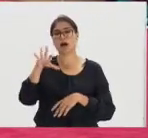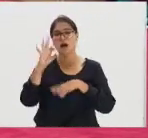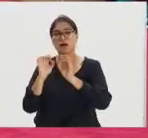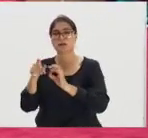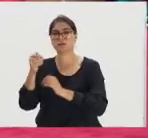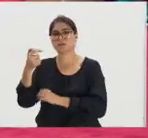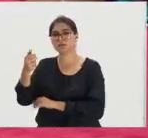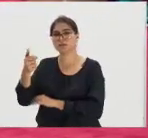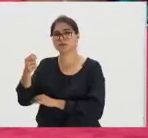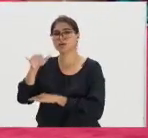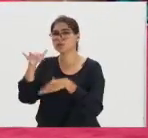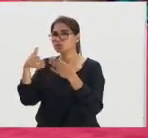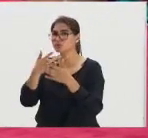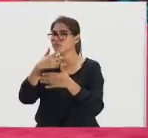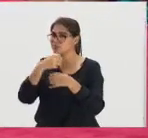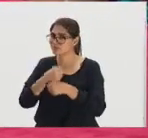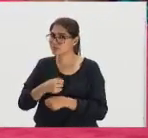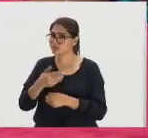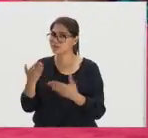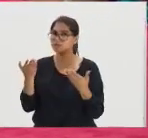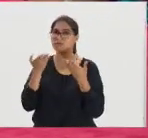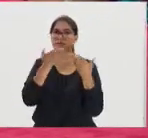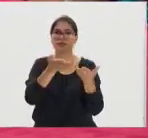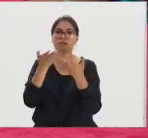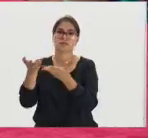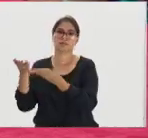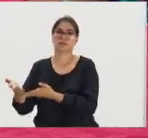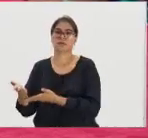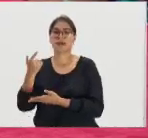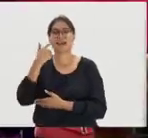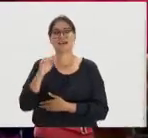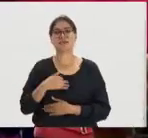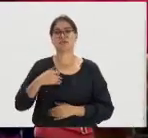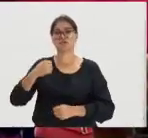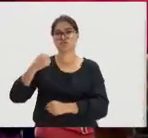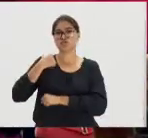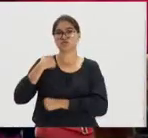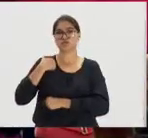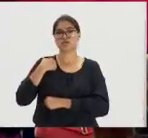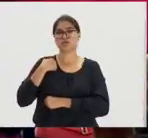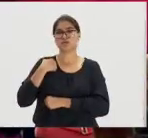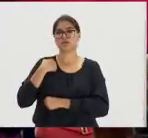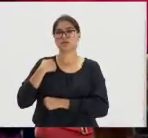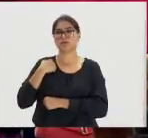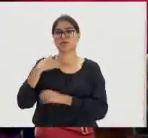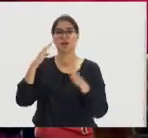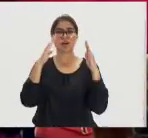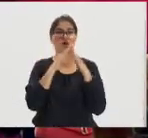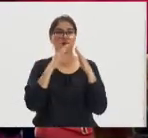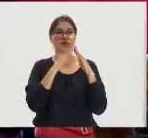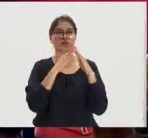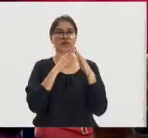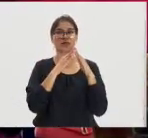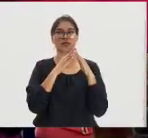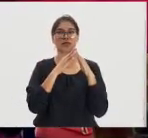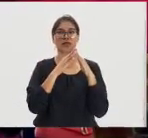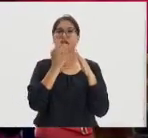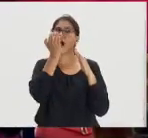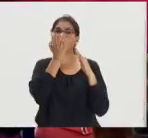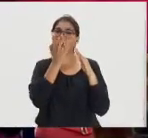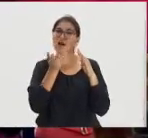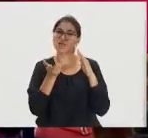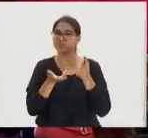ayudemos todos, hermano. Yo siempre les digo, cuando vea soldados y esté por su casa, cuando vea a gente, denles agua, regáles